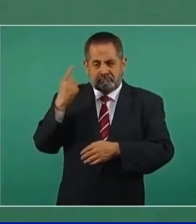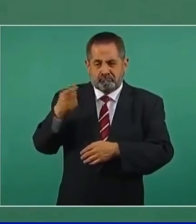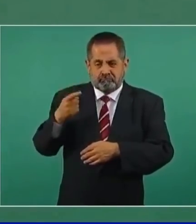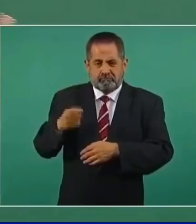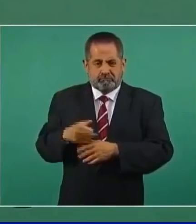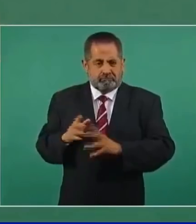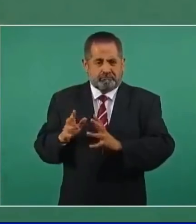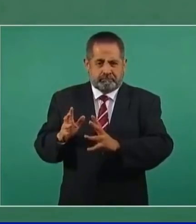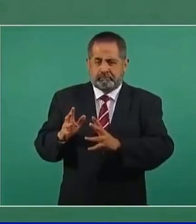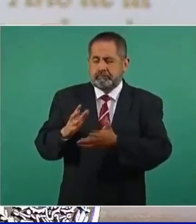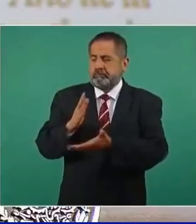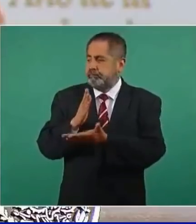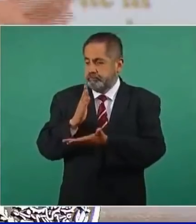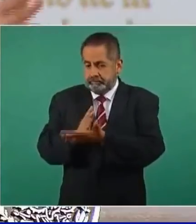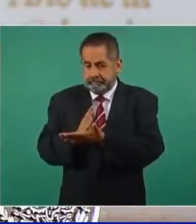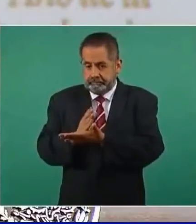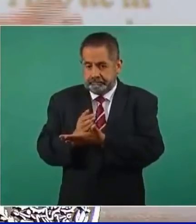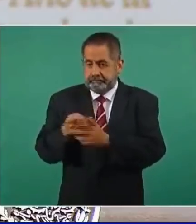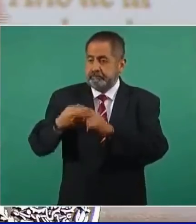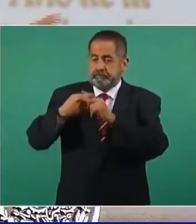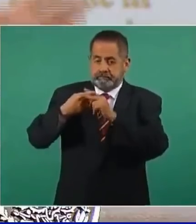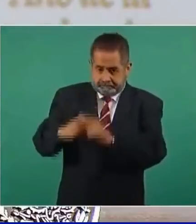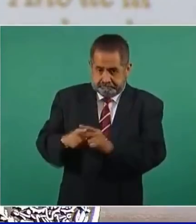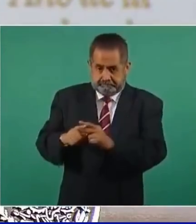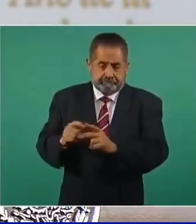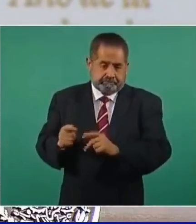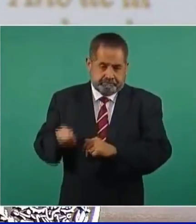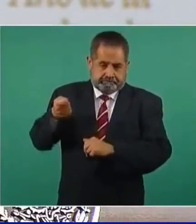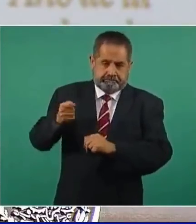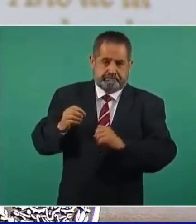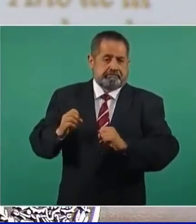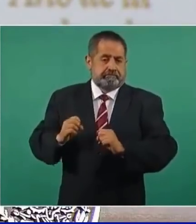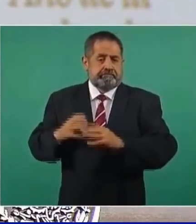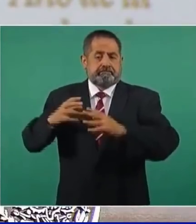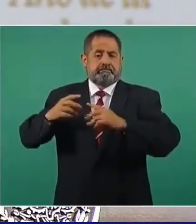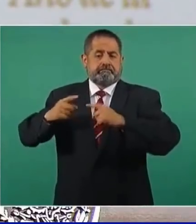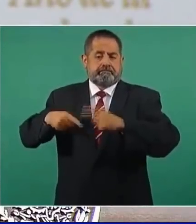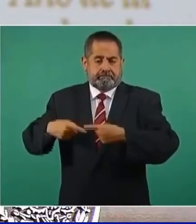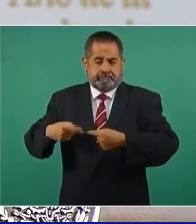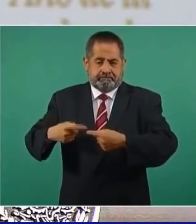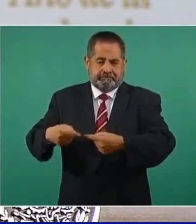estando parada, o 2 días, o 3.